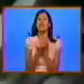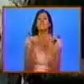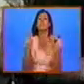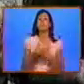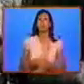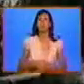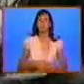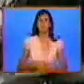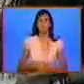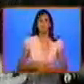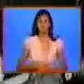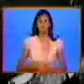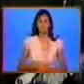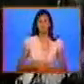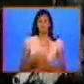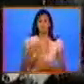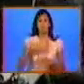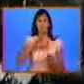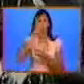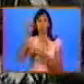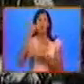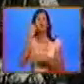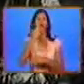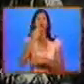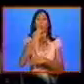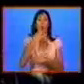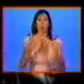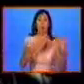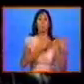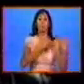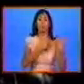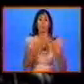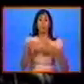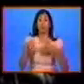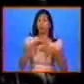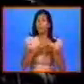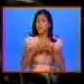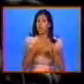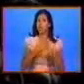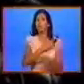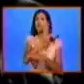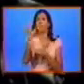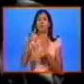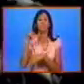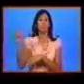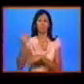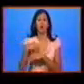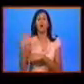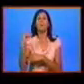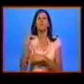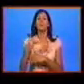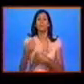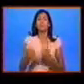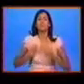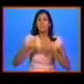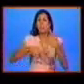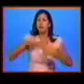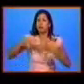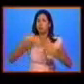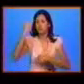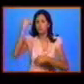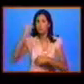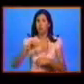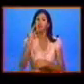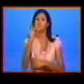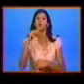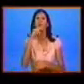libertad. Luego de estar en Cuba y ocupar cargos ministeriales, parte a Bolivia para continuar con su gesta revolucionaria.